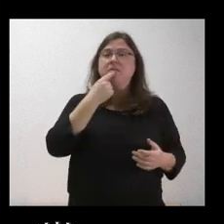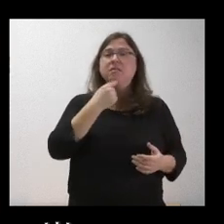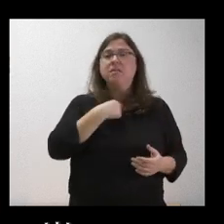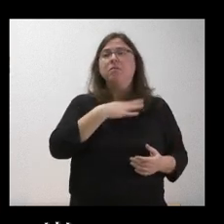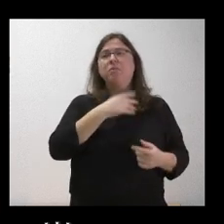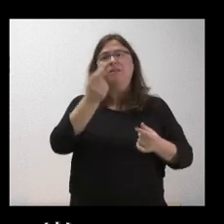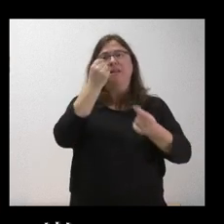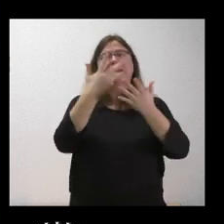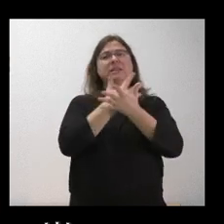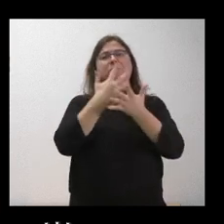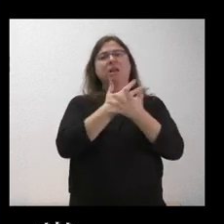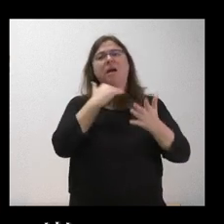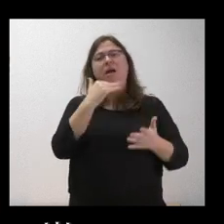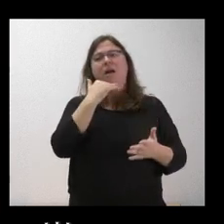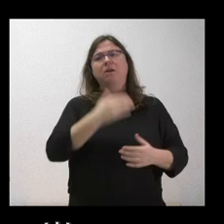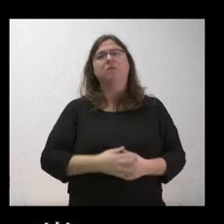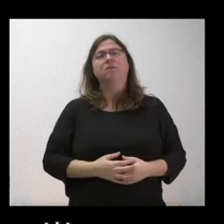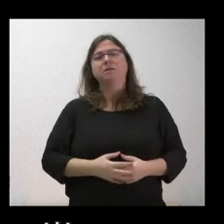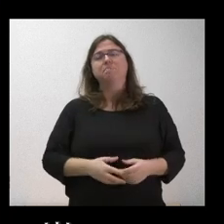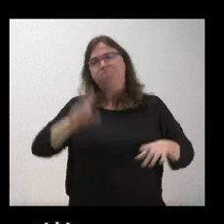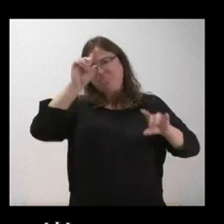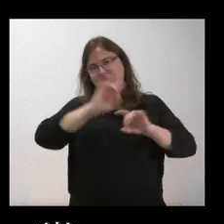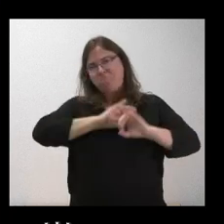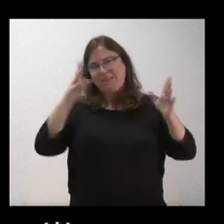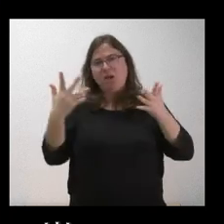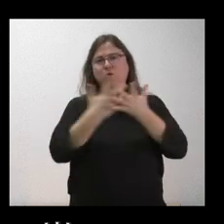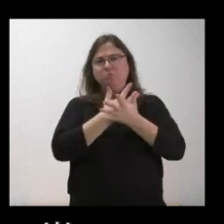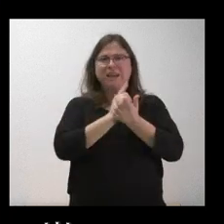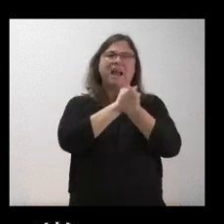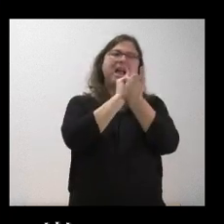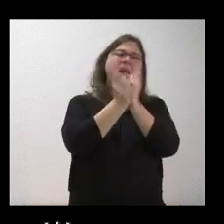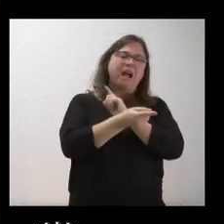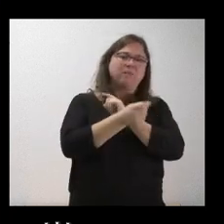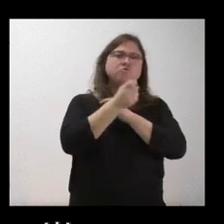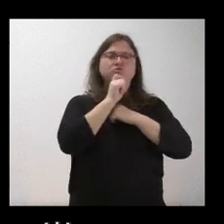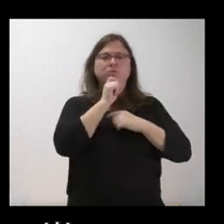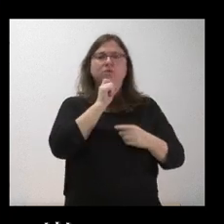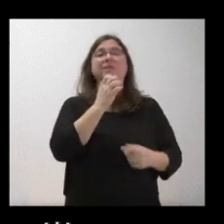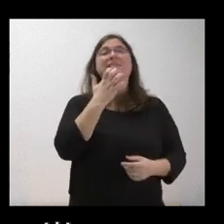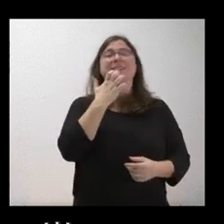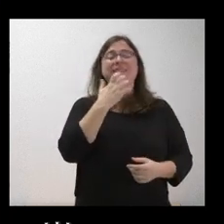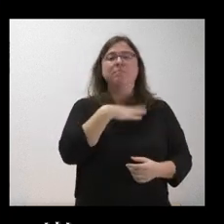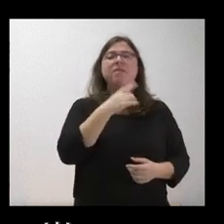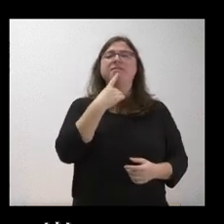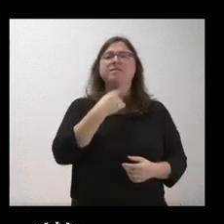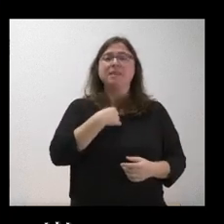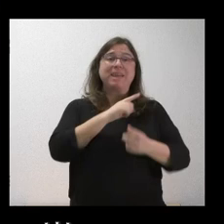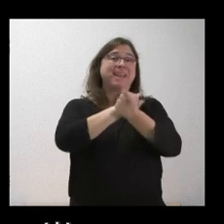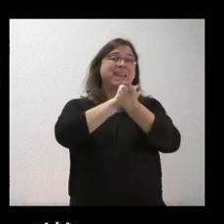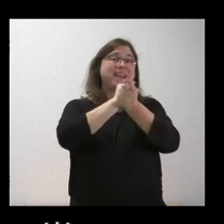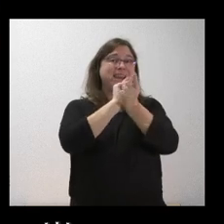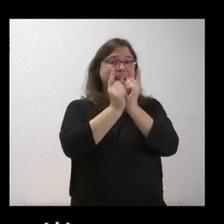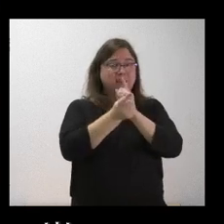detallar de alguna manera más clara los cambios o sea si nos puede decir que los cambios que se